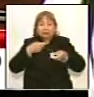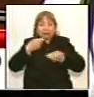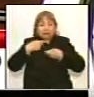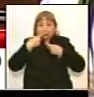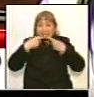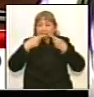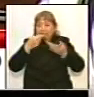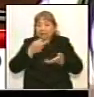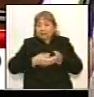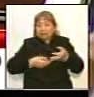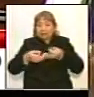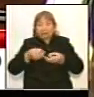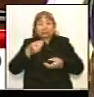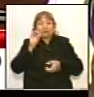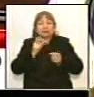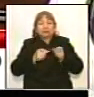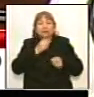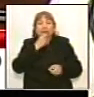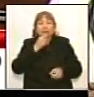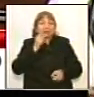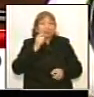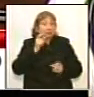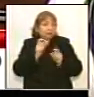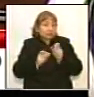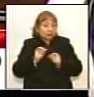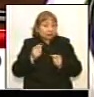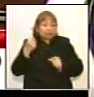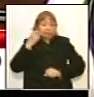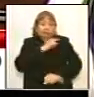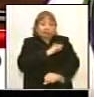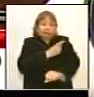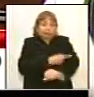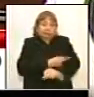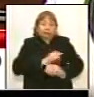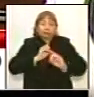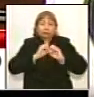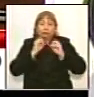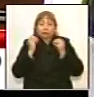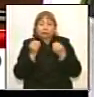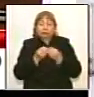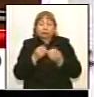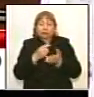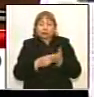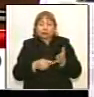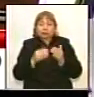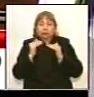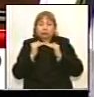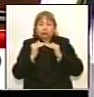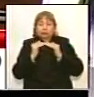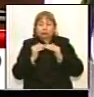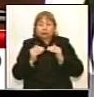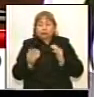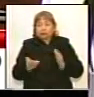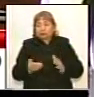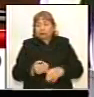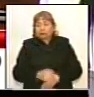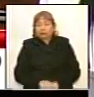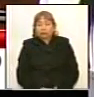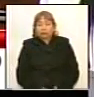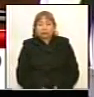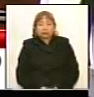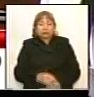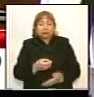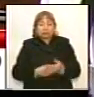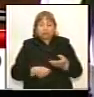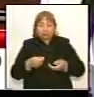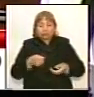cuentas. El financiamiento público promueve la participación y el fortalecimiento de las organizaciones políticas bajo criterios de igualdad y proporcionalidad. El